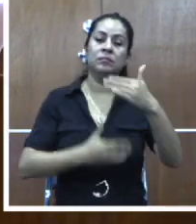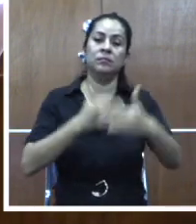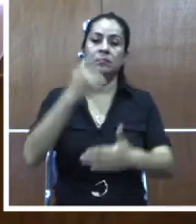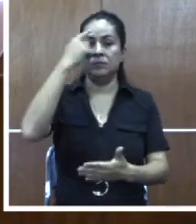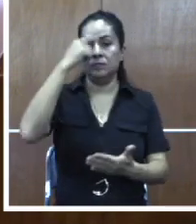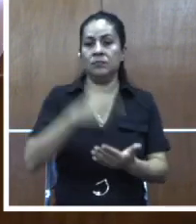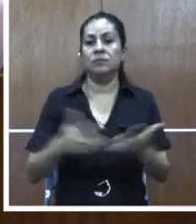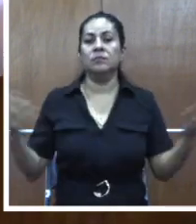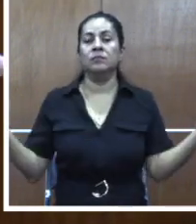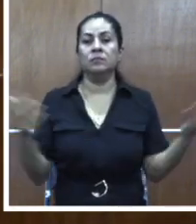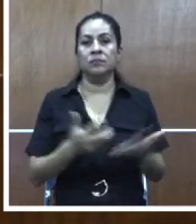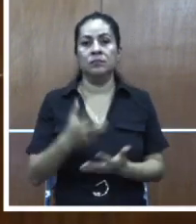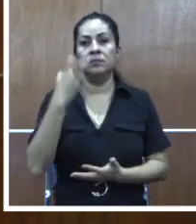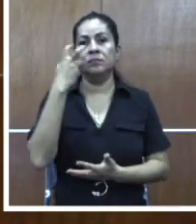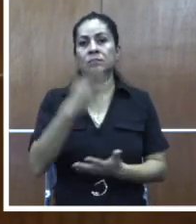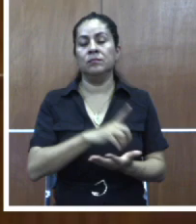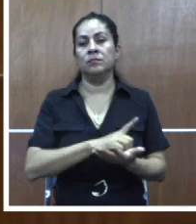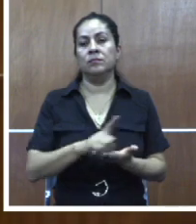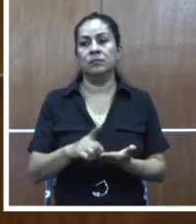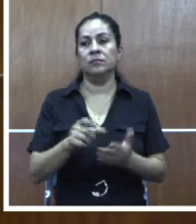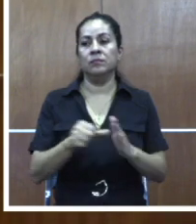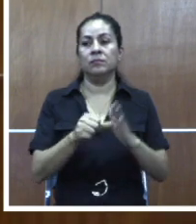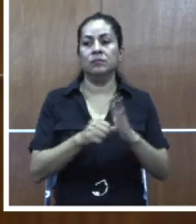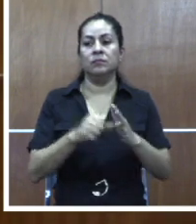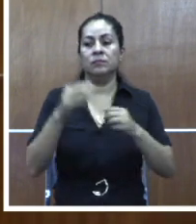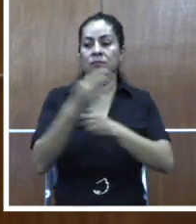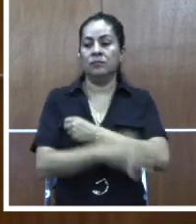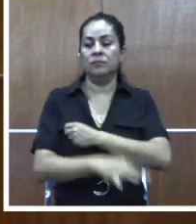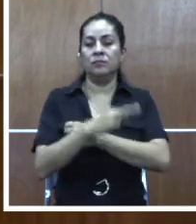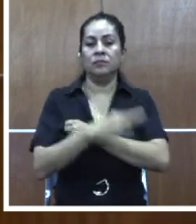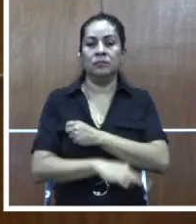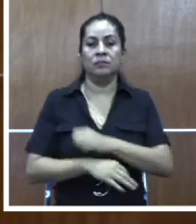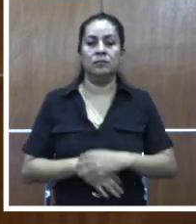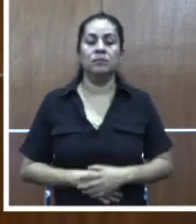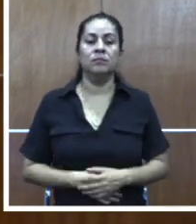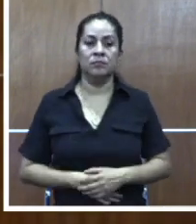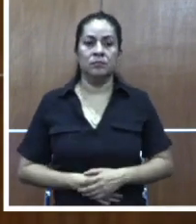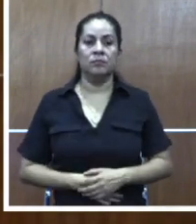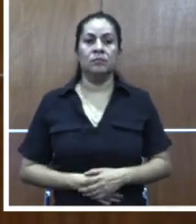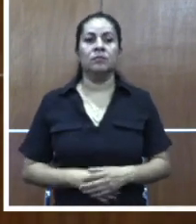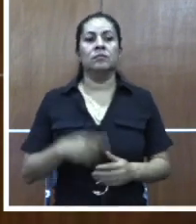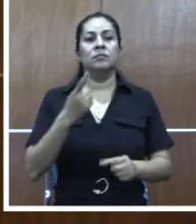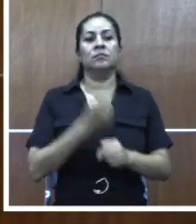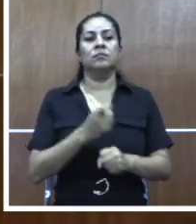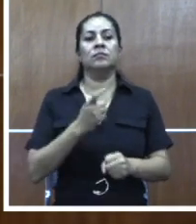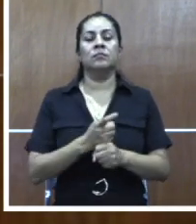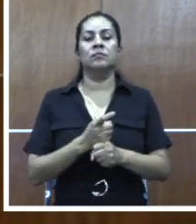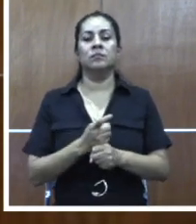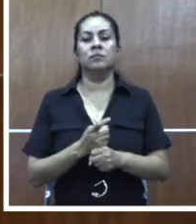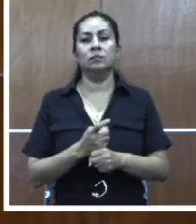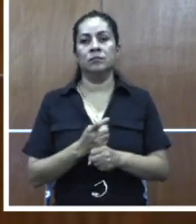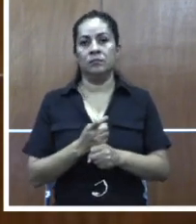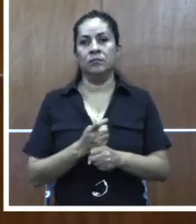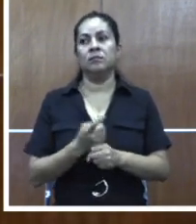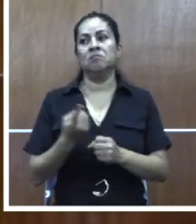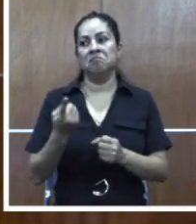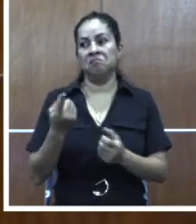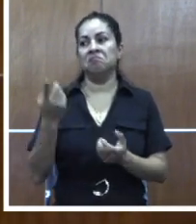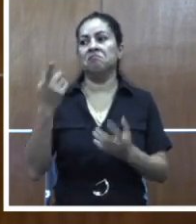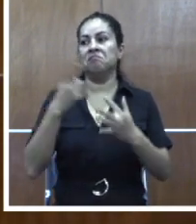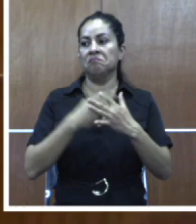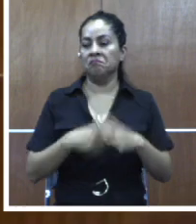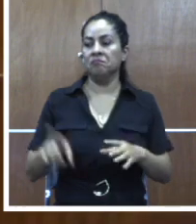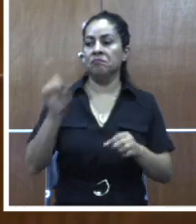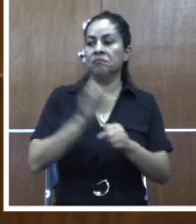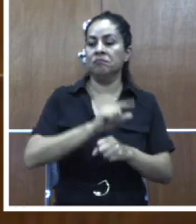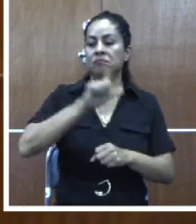para hacer efectivo este derecho. Artículos transitorios. Primero, el presente decreto entrará en vigor